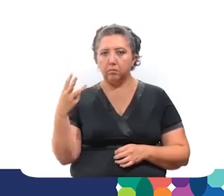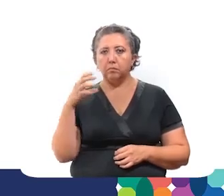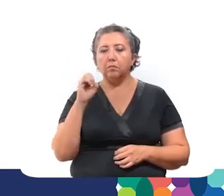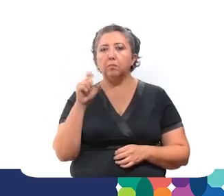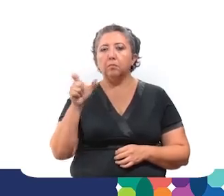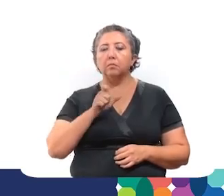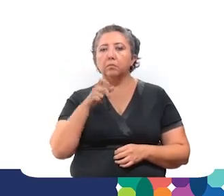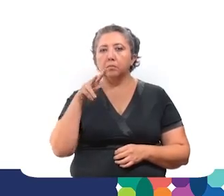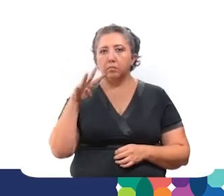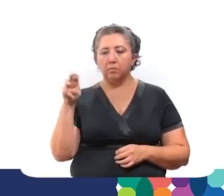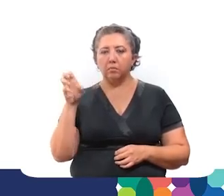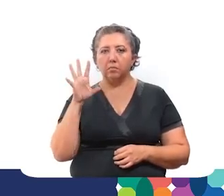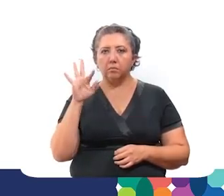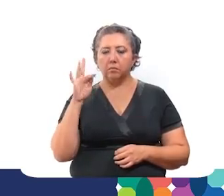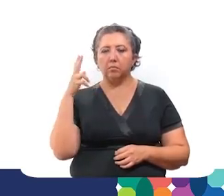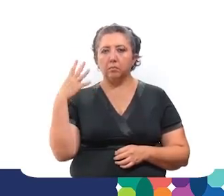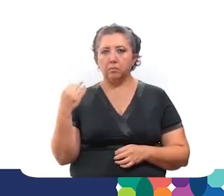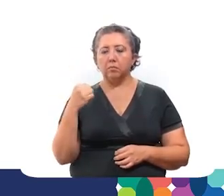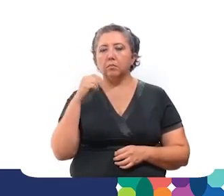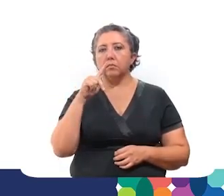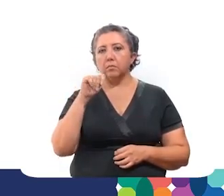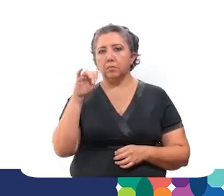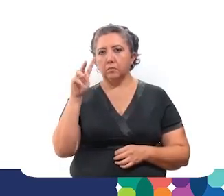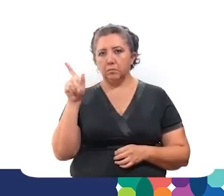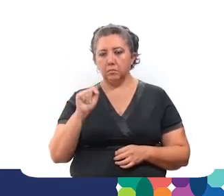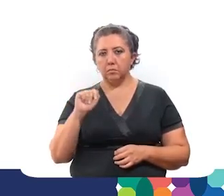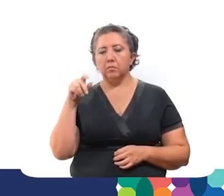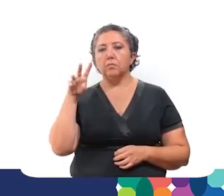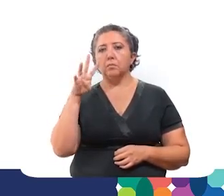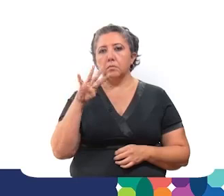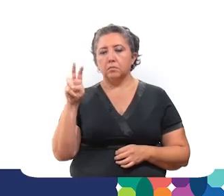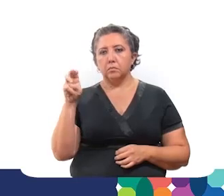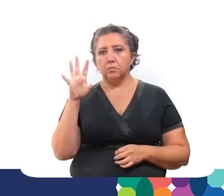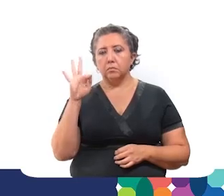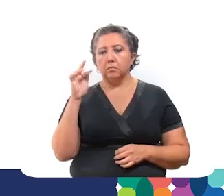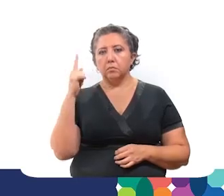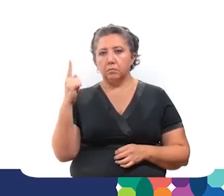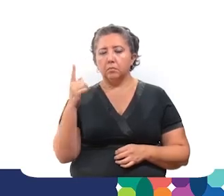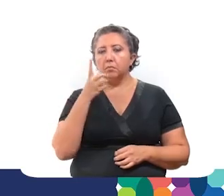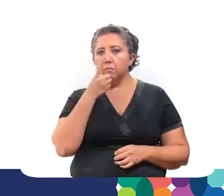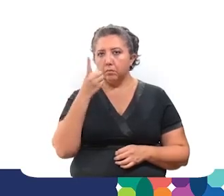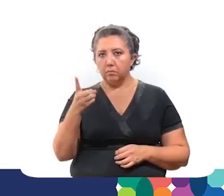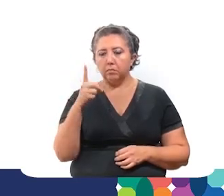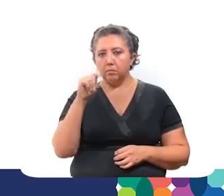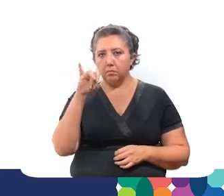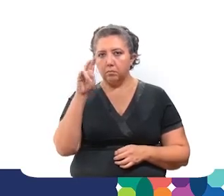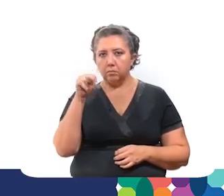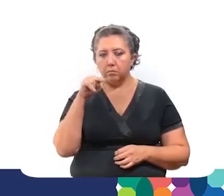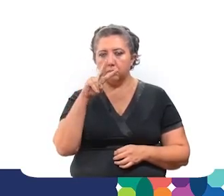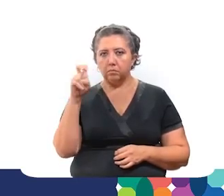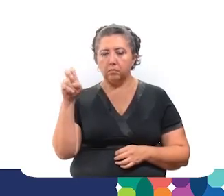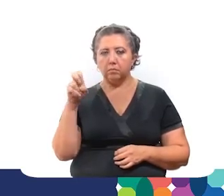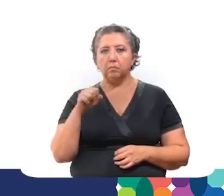Oxcuscap 349, Temozón 341, Chemash 312 y Tinum con